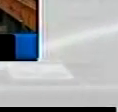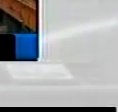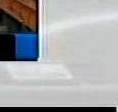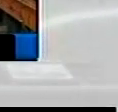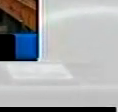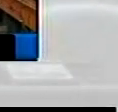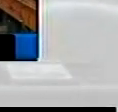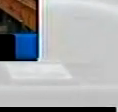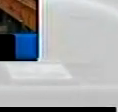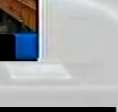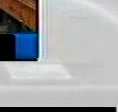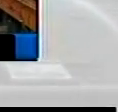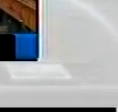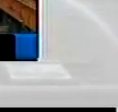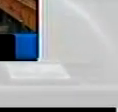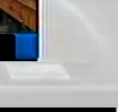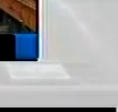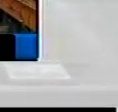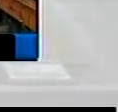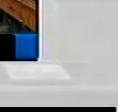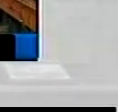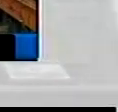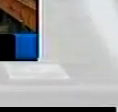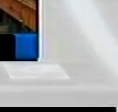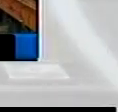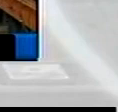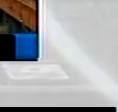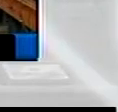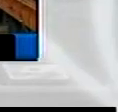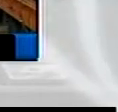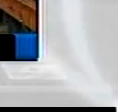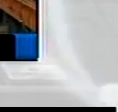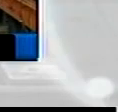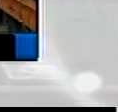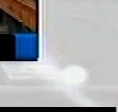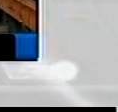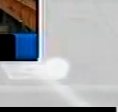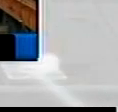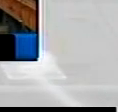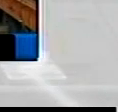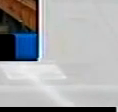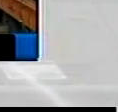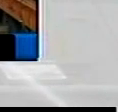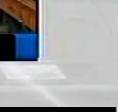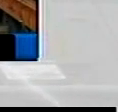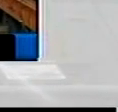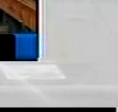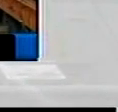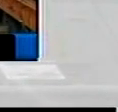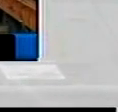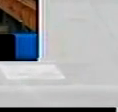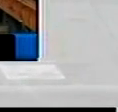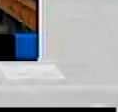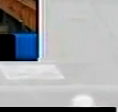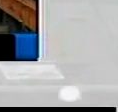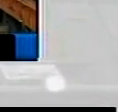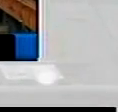Beteta, Salvador Heresi y Marvin Palma. En la parte